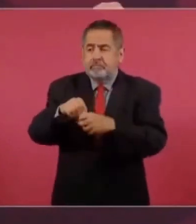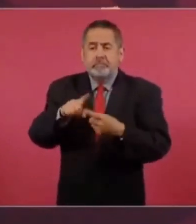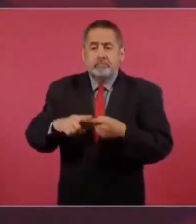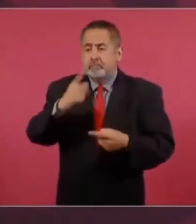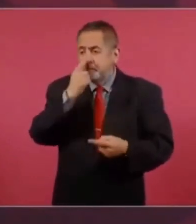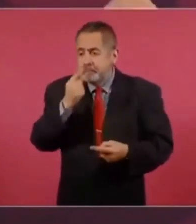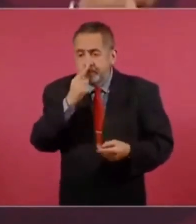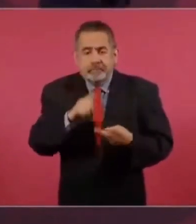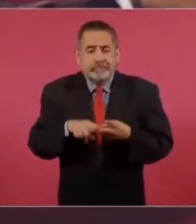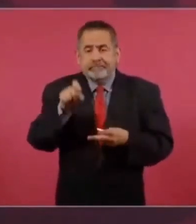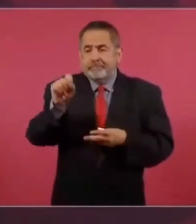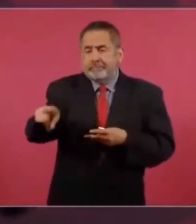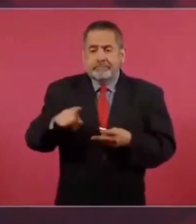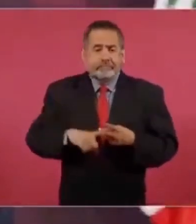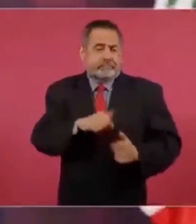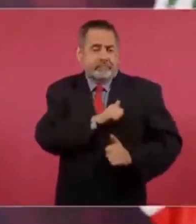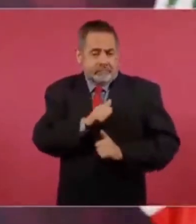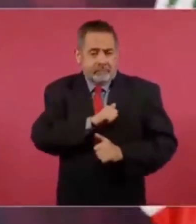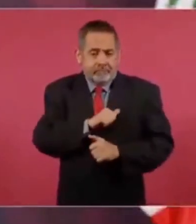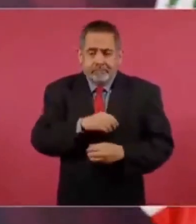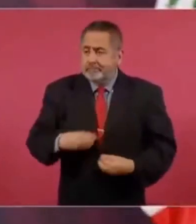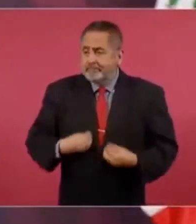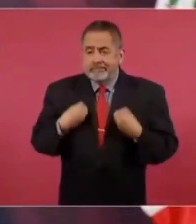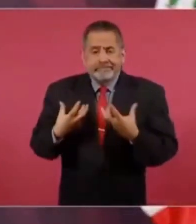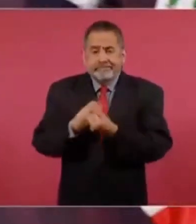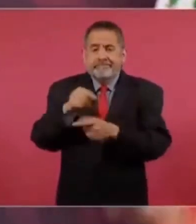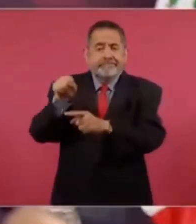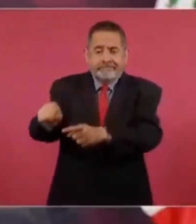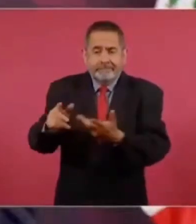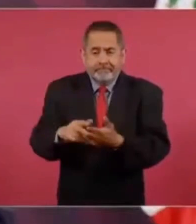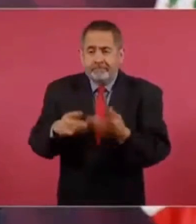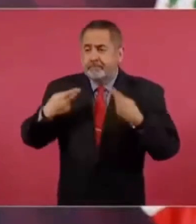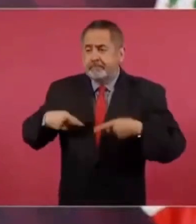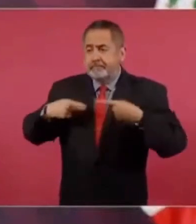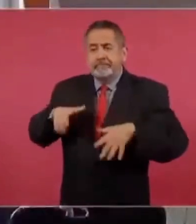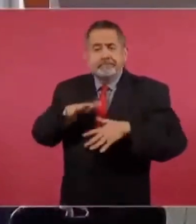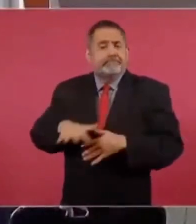policías y son soldados, y es el pueblo.